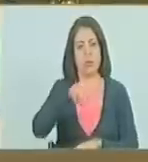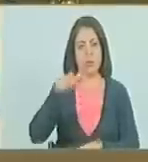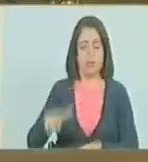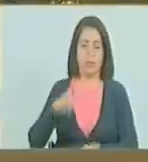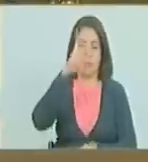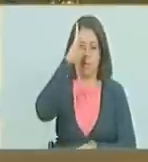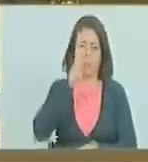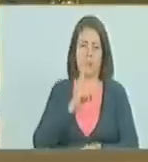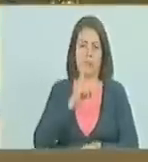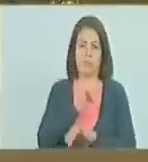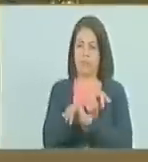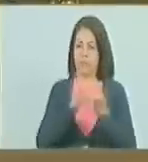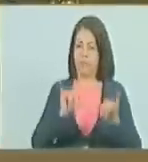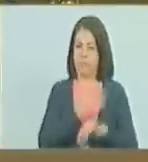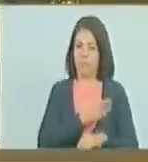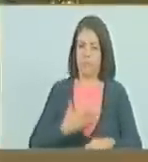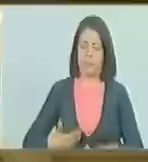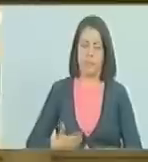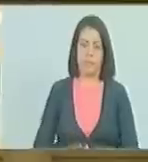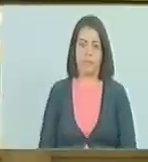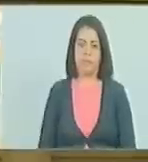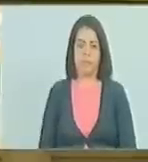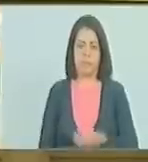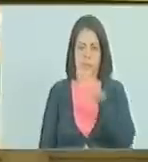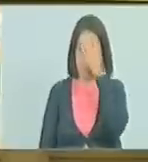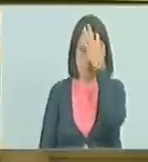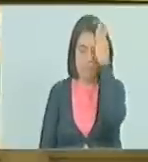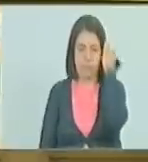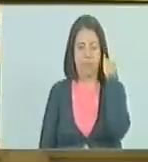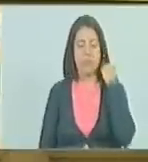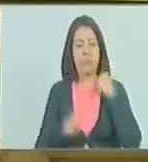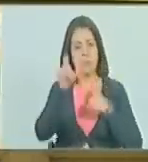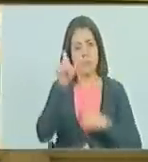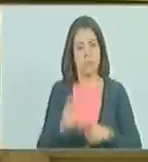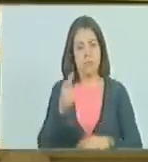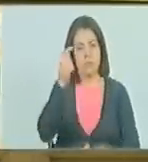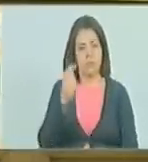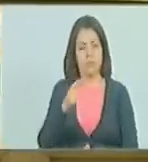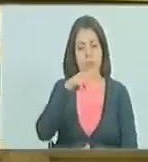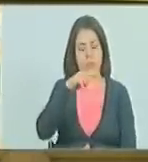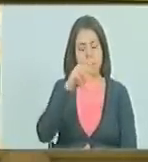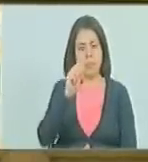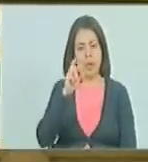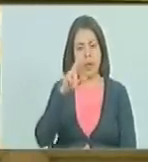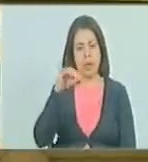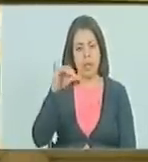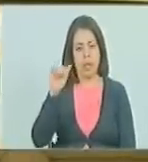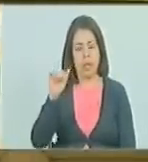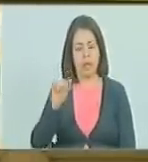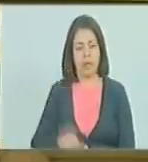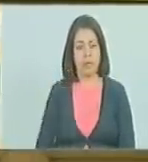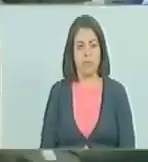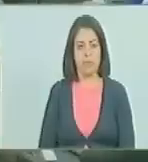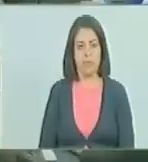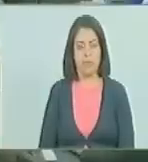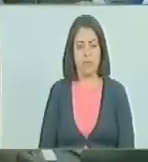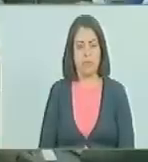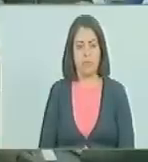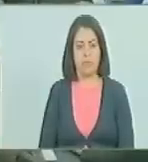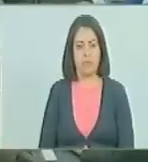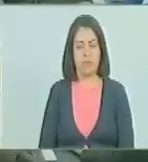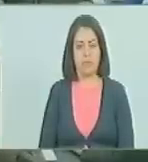personas con discapacidad. Es todo, señor presidente. Voy a dejar en el derecho de palabra a la diputada María Gabriela Vegas.